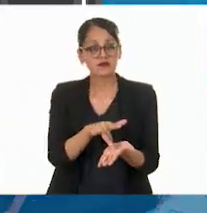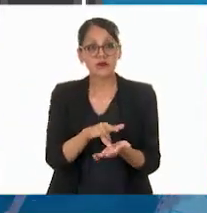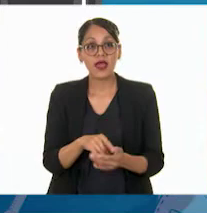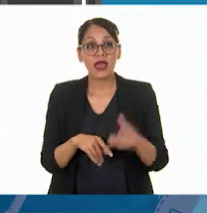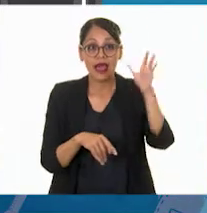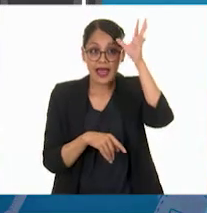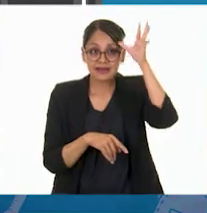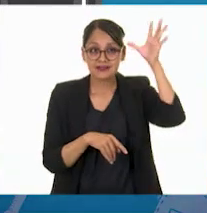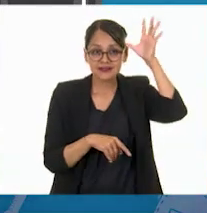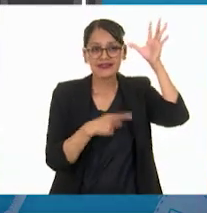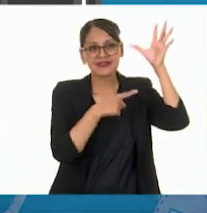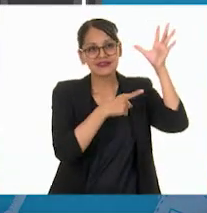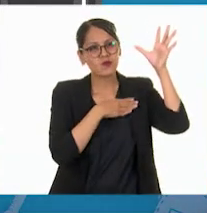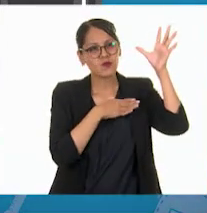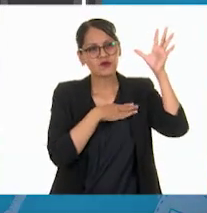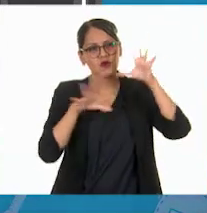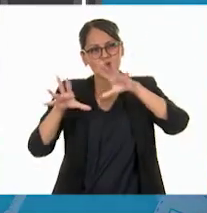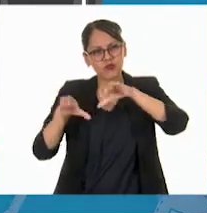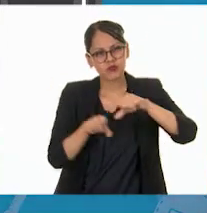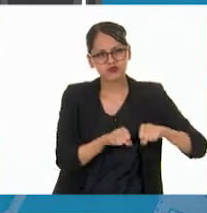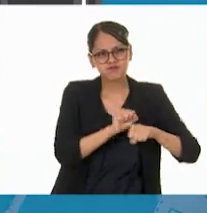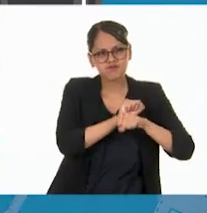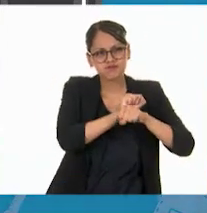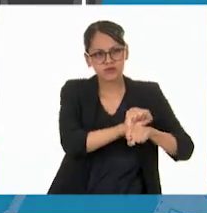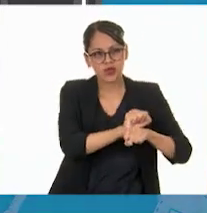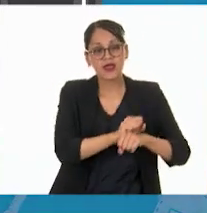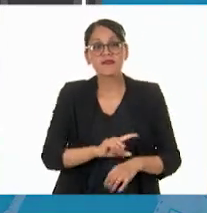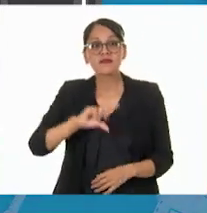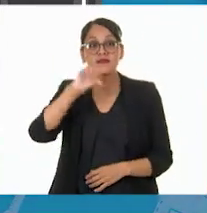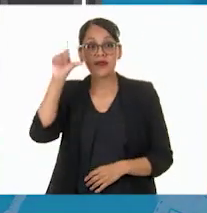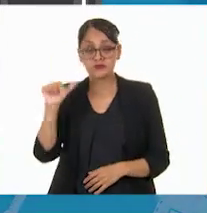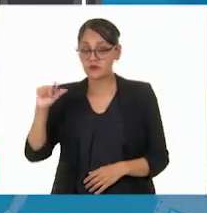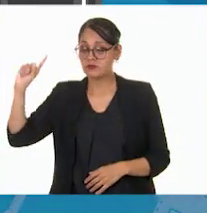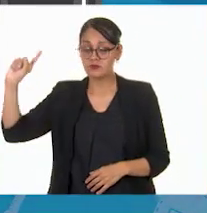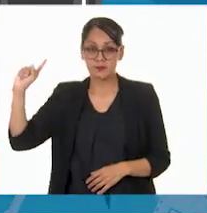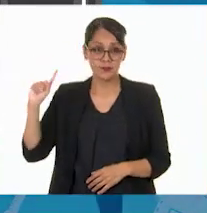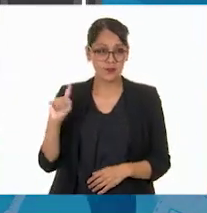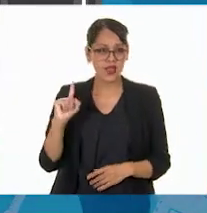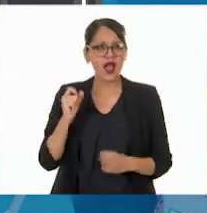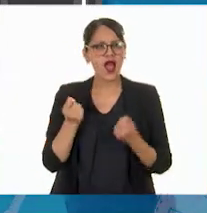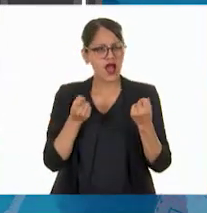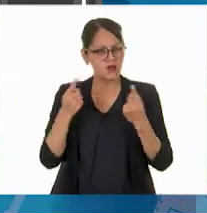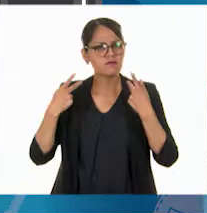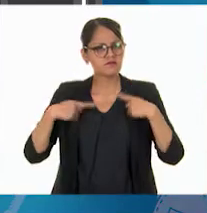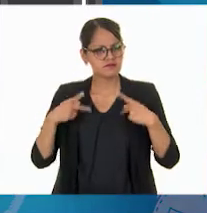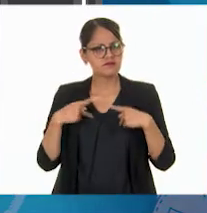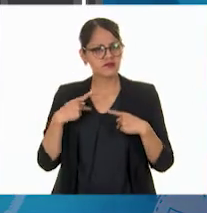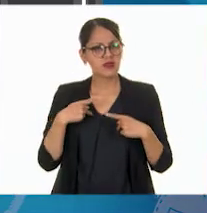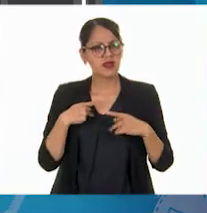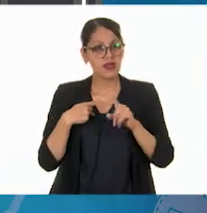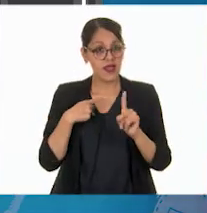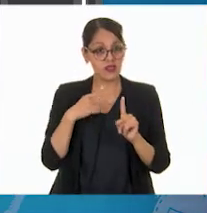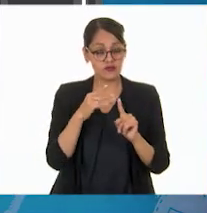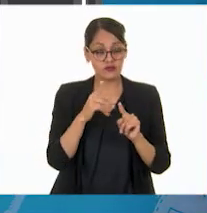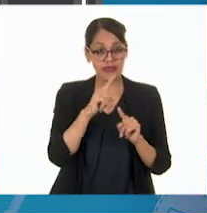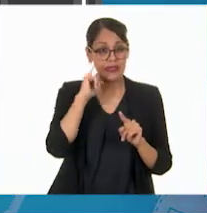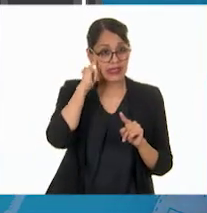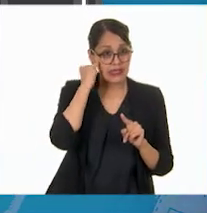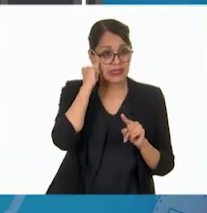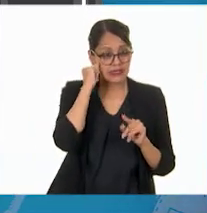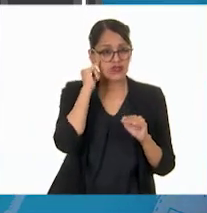muy sometidos. Pero después de la conquista no faltaron los vivales, algunos gobernantes indios y muchos de